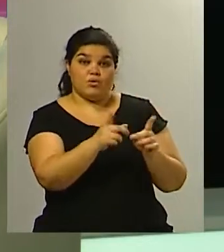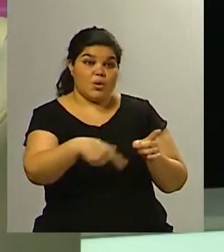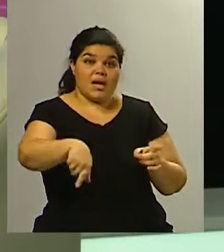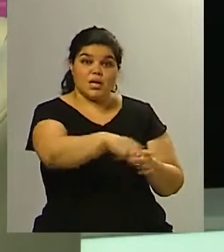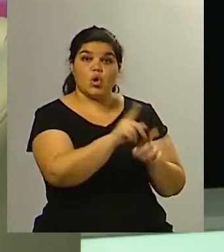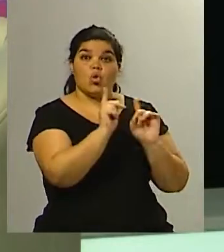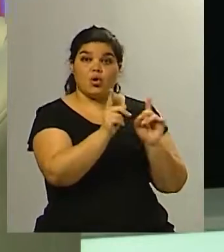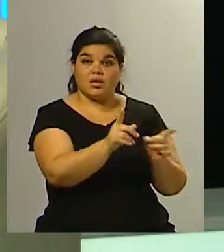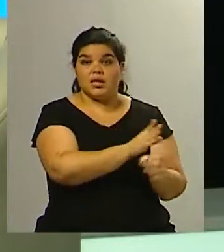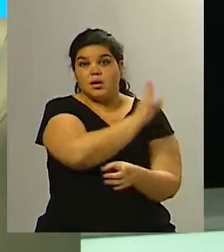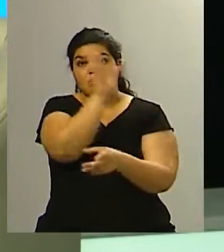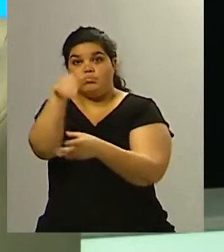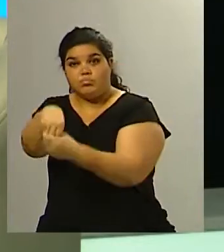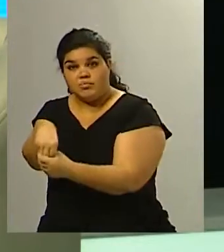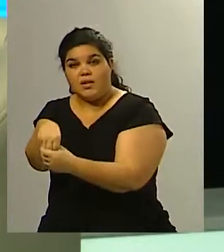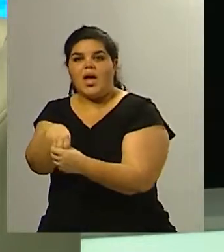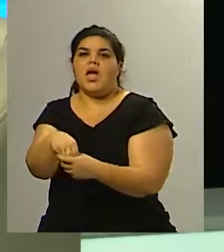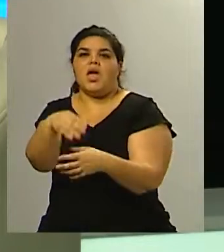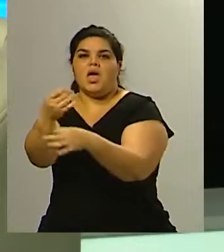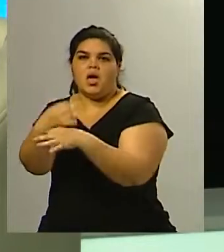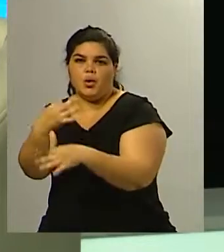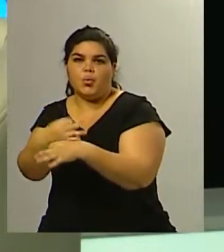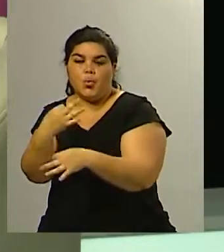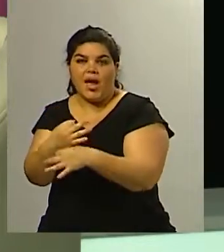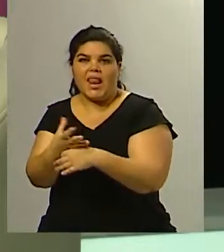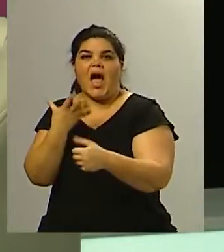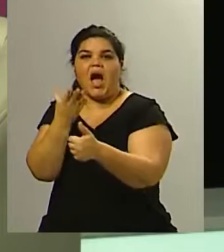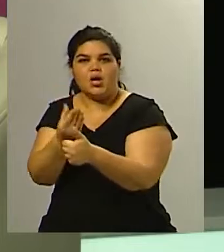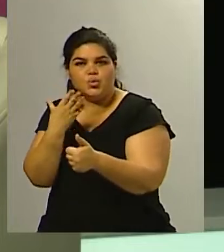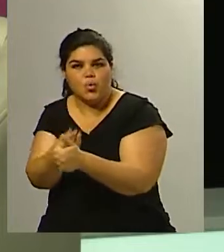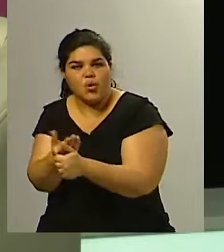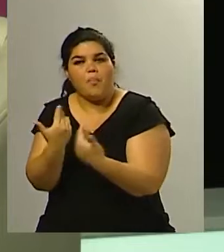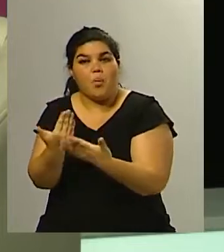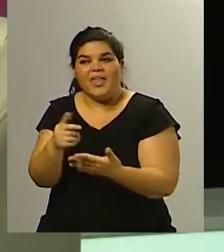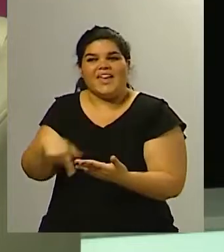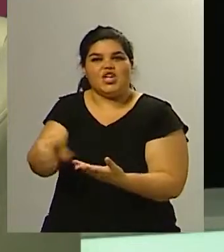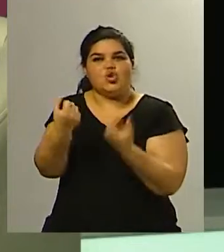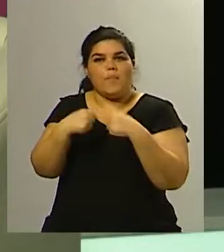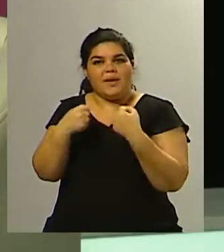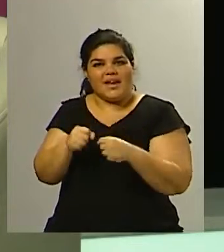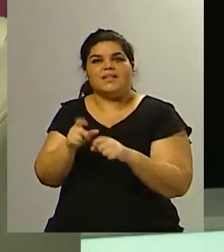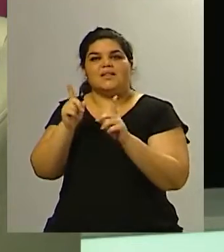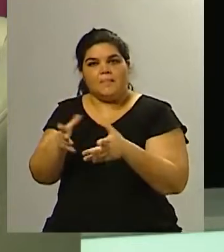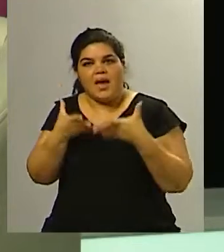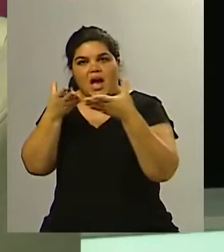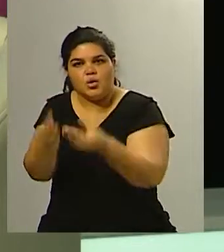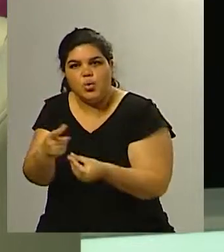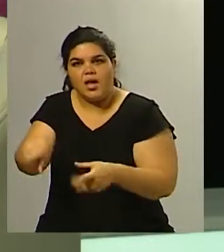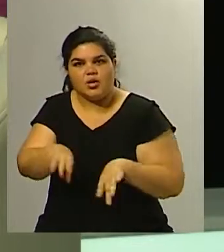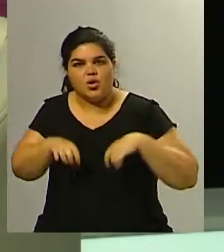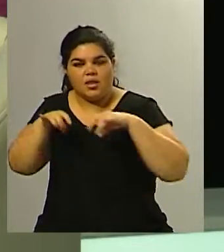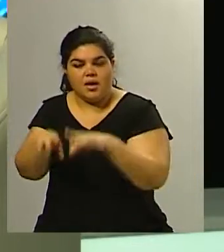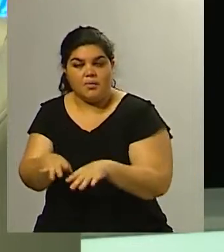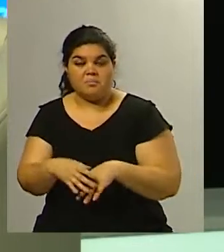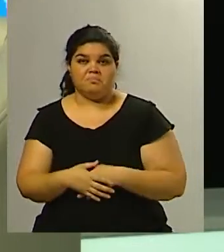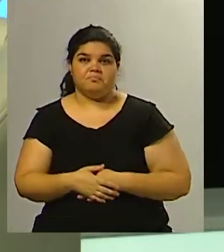trabajar en esta línea de acompañamiento o de apoyo. Sin duda la evaluación, ya sea la institucional, la educativa